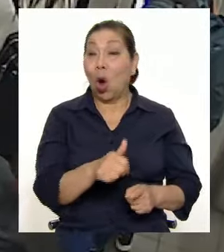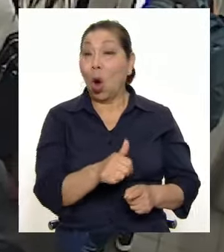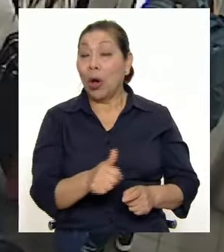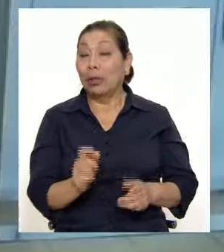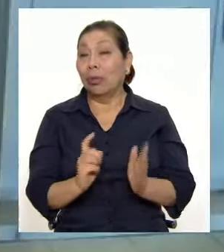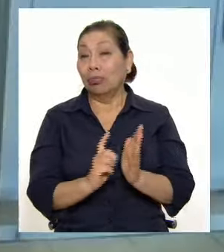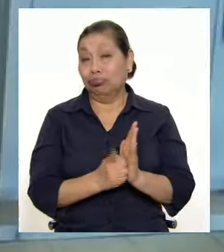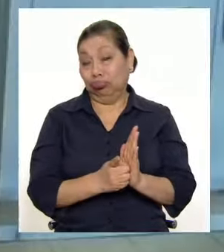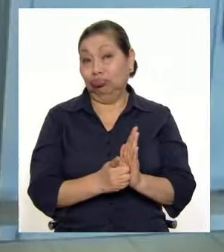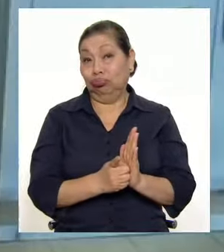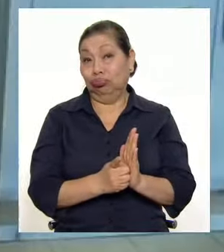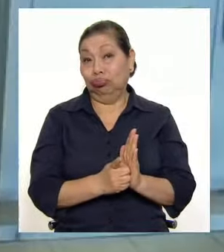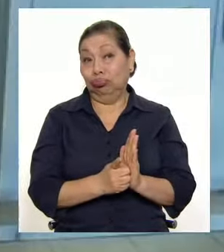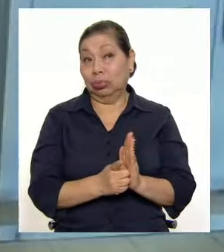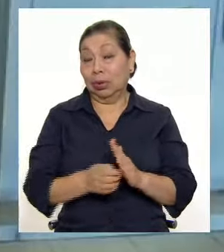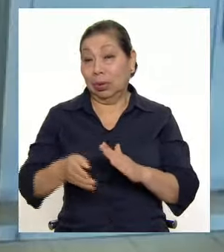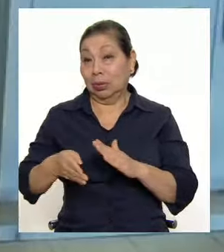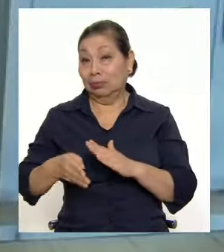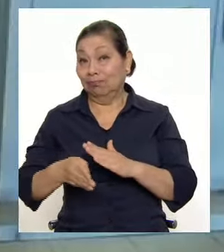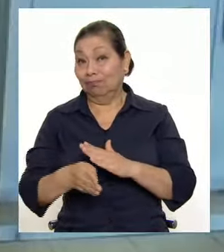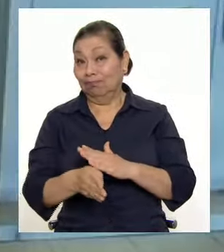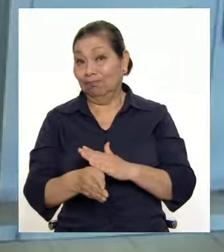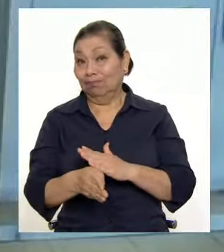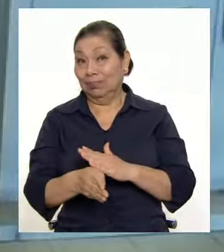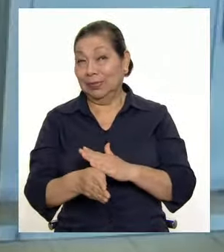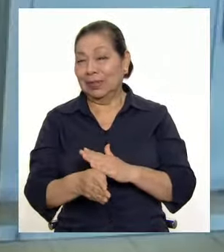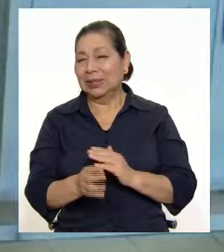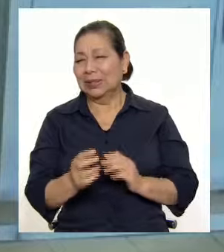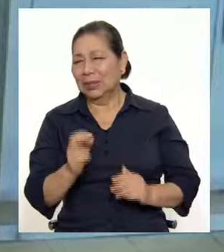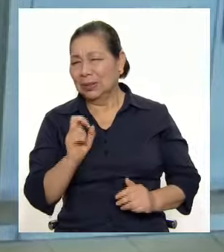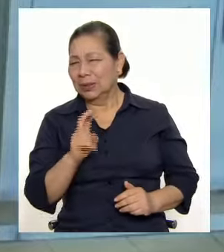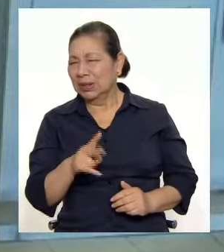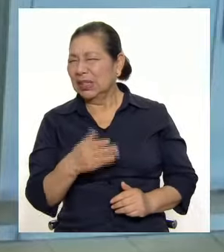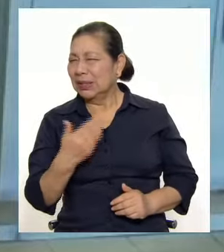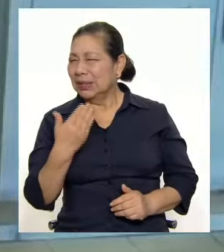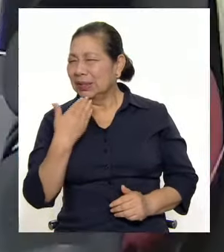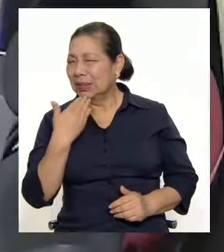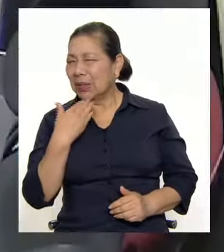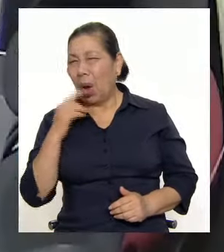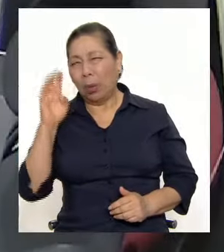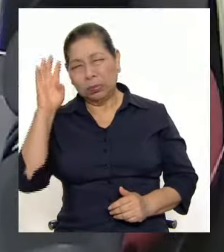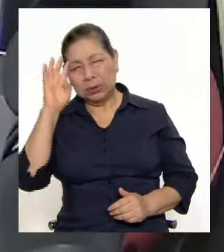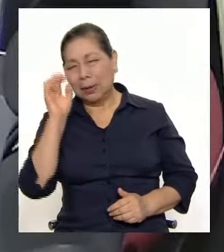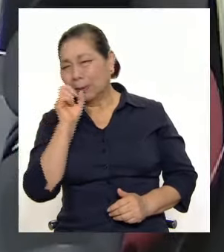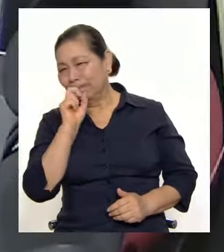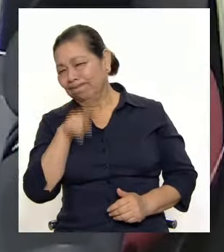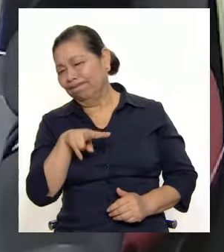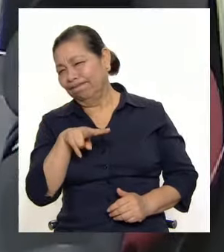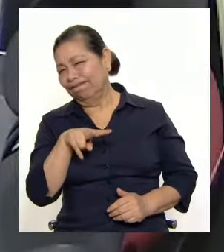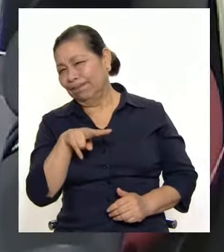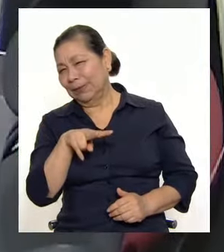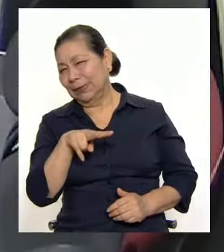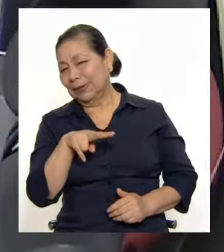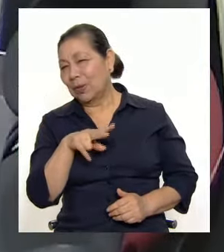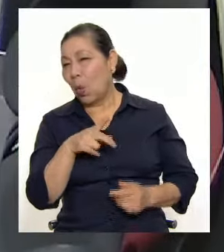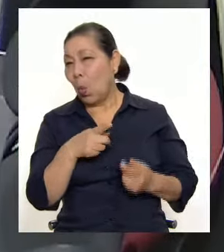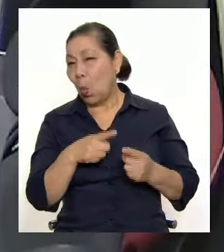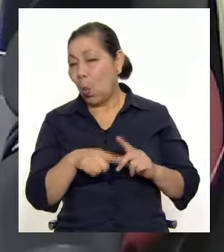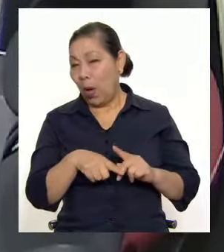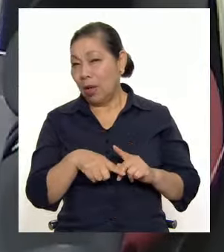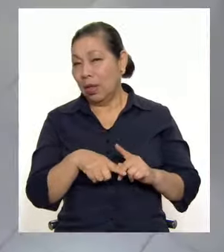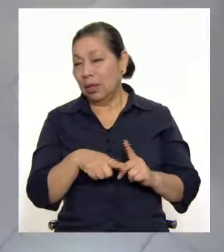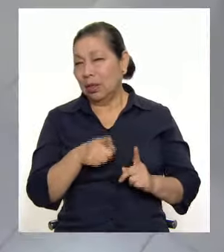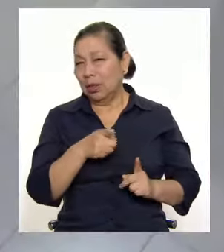largos minutos, alguien logra percatarse que llevaban algo sospechoso. Es aquí cuando lo que habría iniciado con